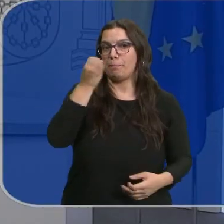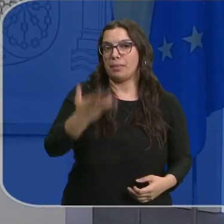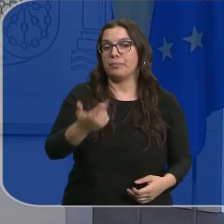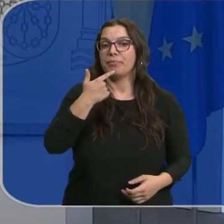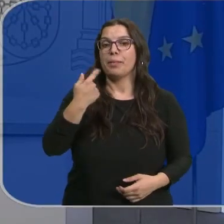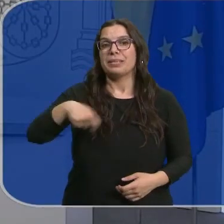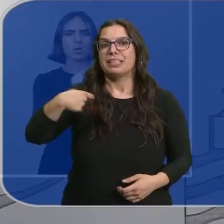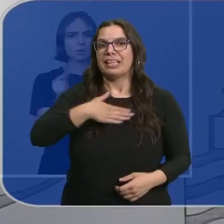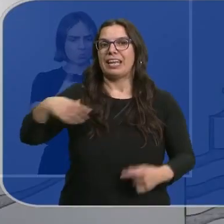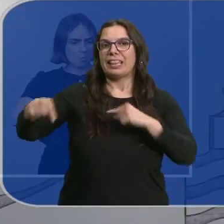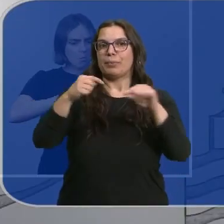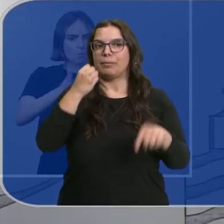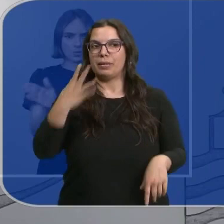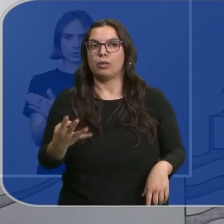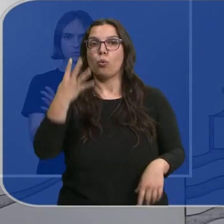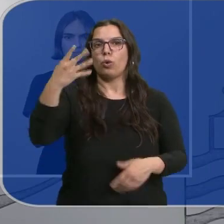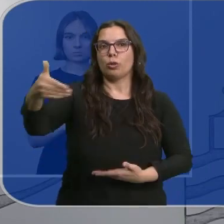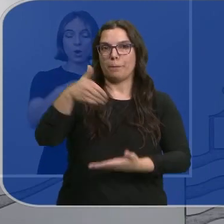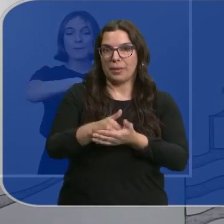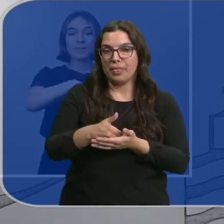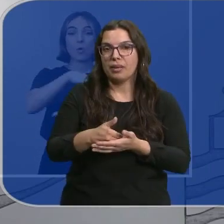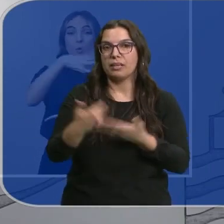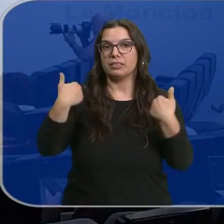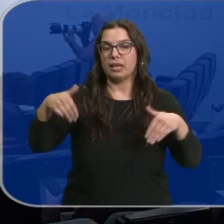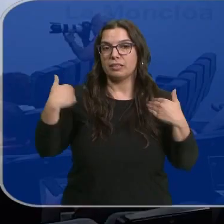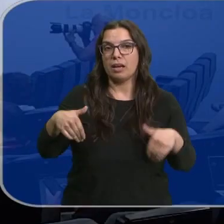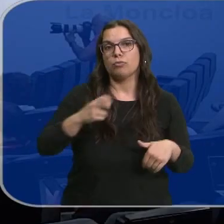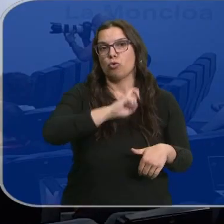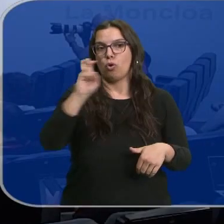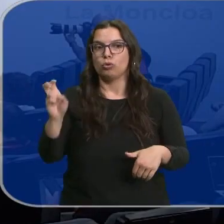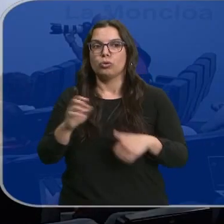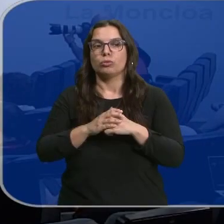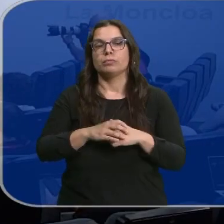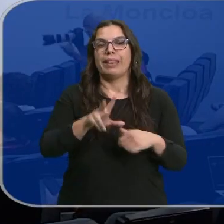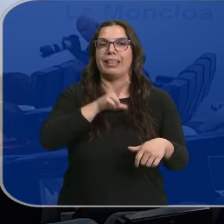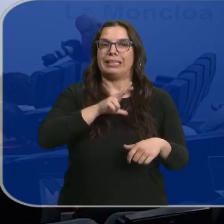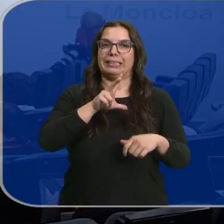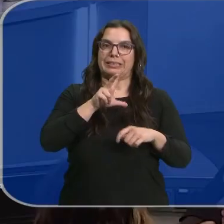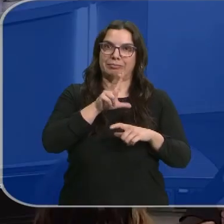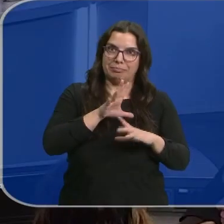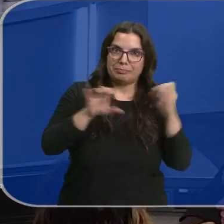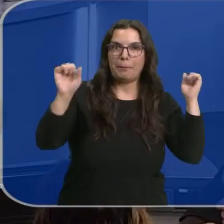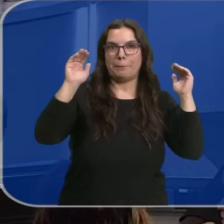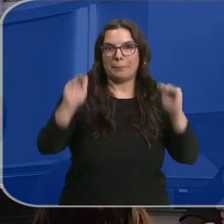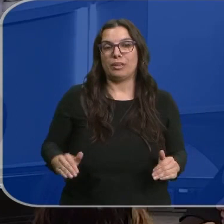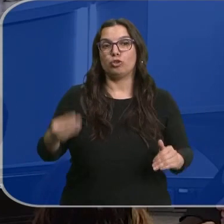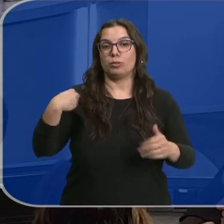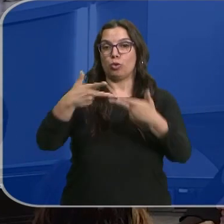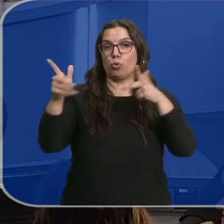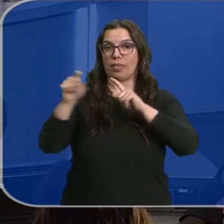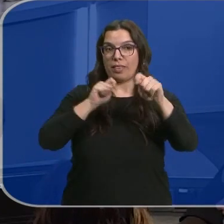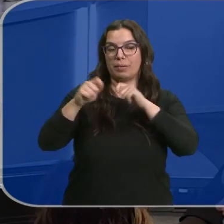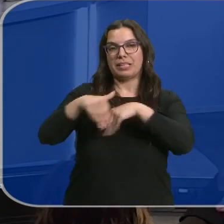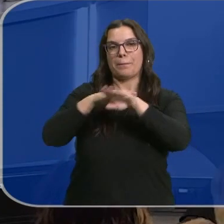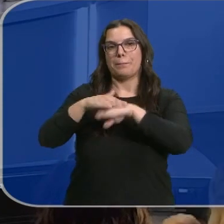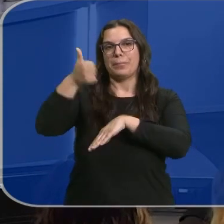quiere más de un debate. 4 que se nos han solicitado y a otros. Menos diplomático. En la rueda de prensa tras el Consejo de Ministros,